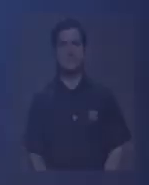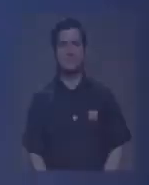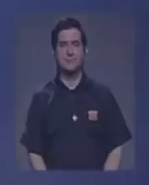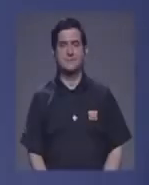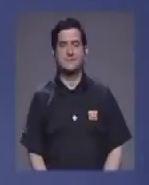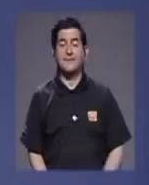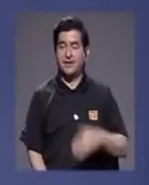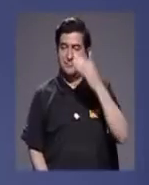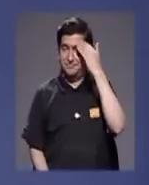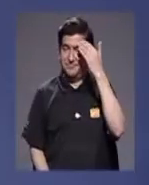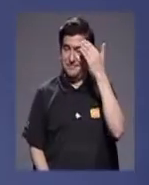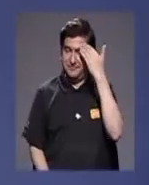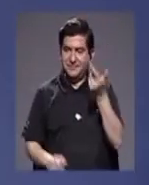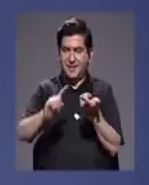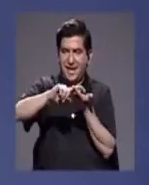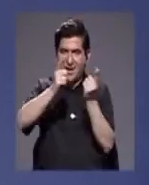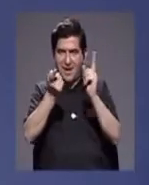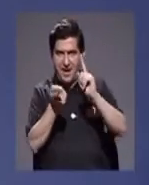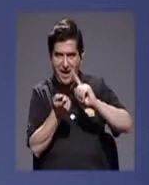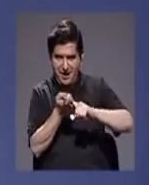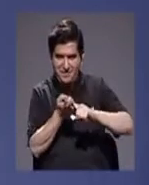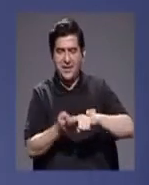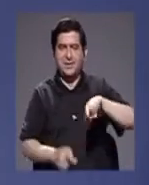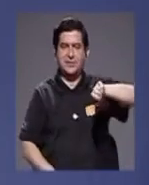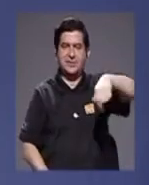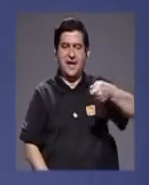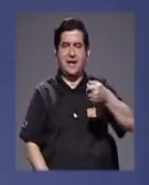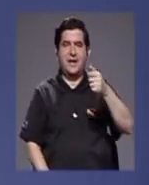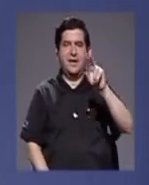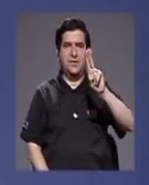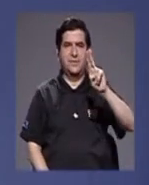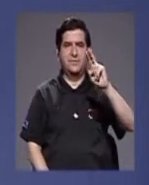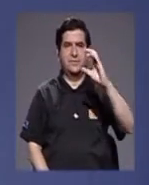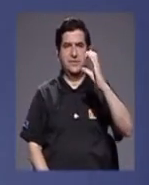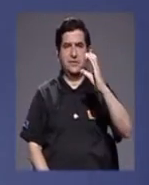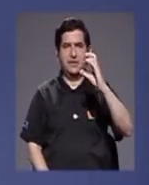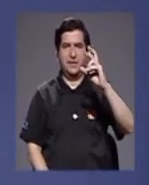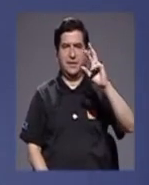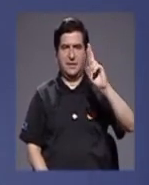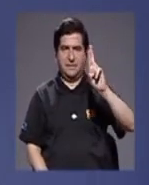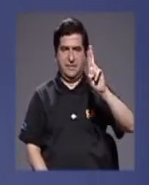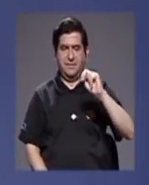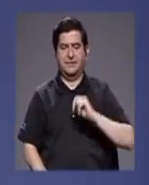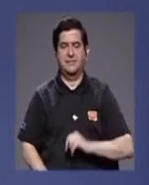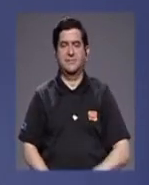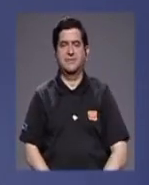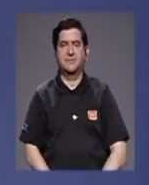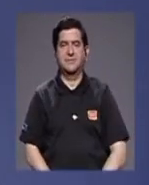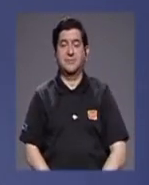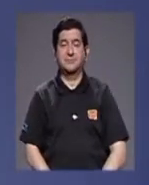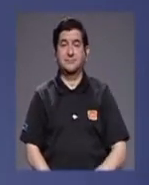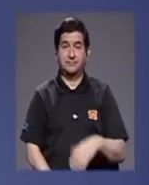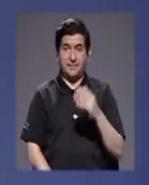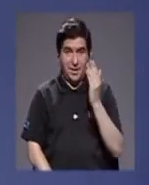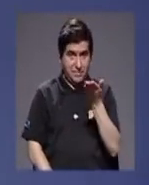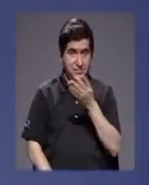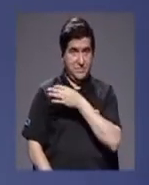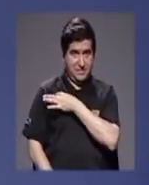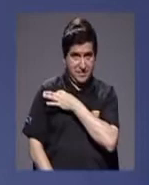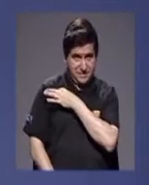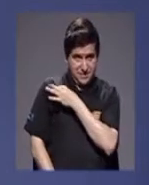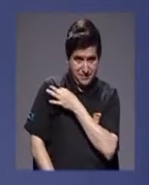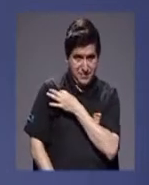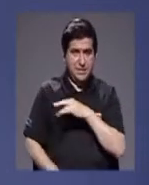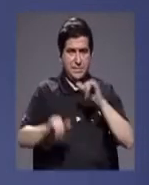Los saludamos, amigas y amigos de Canal UCR, y los invitamos a mantener todas